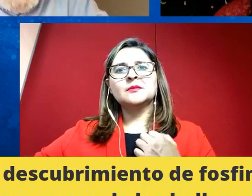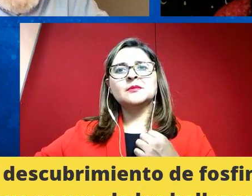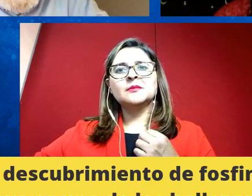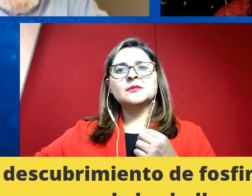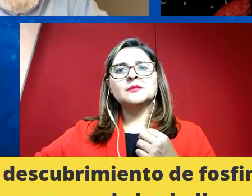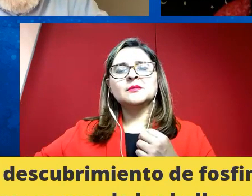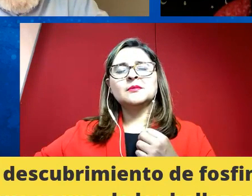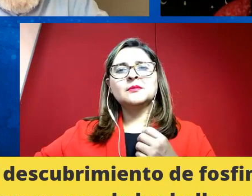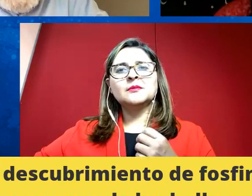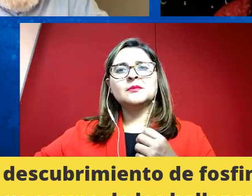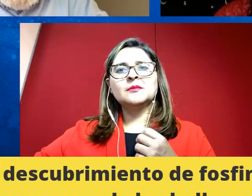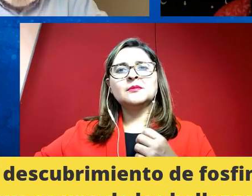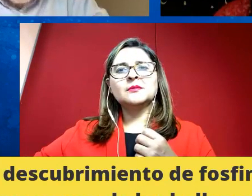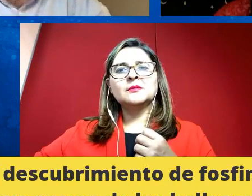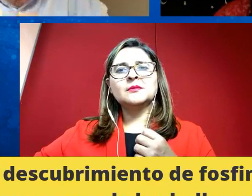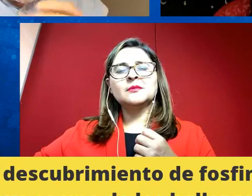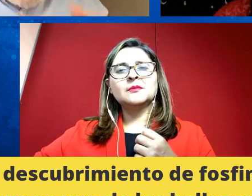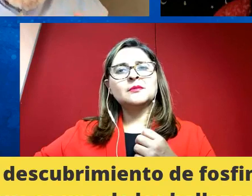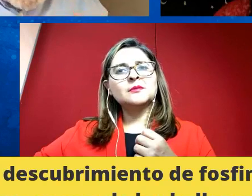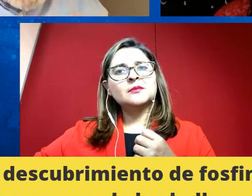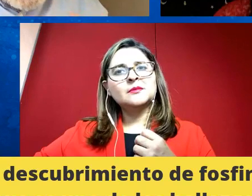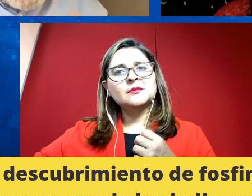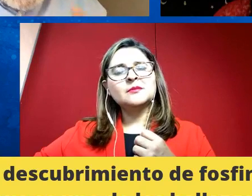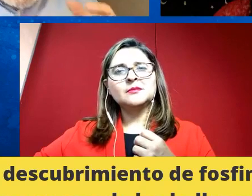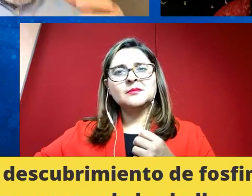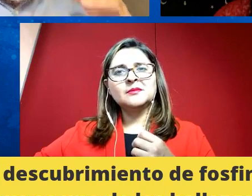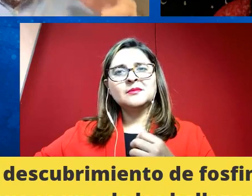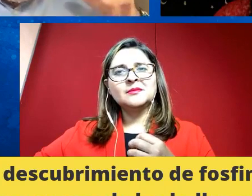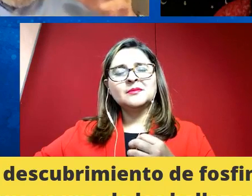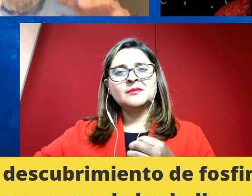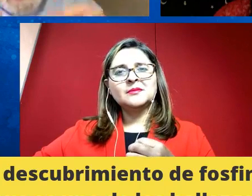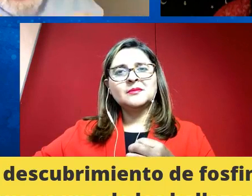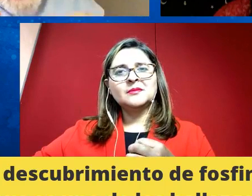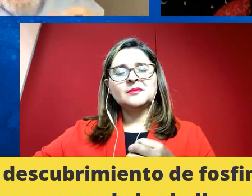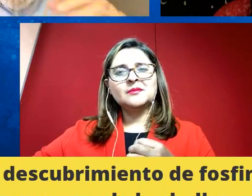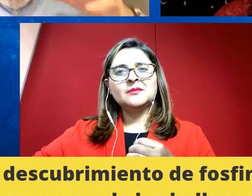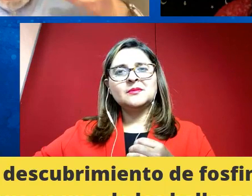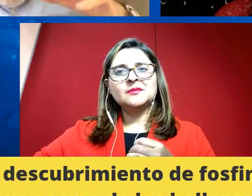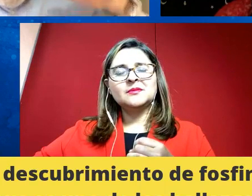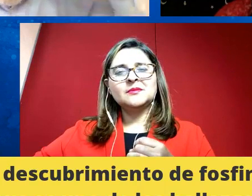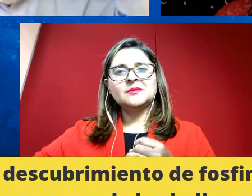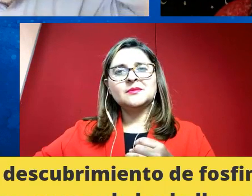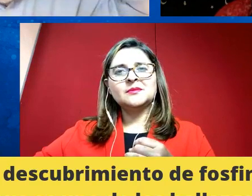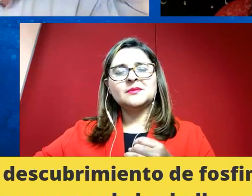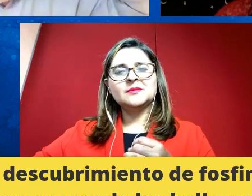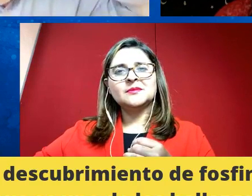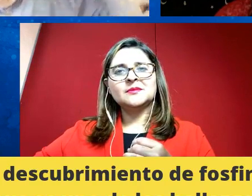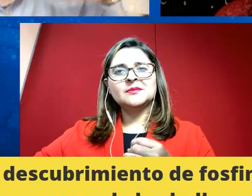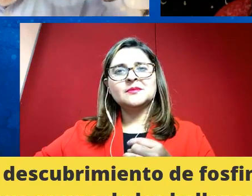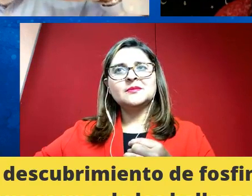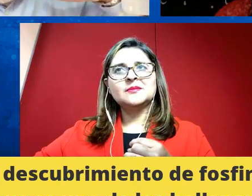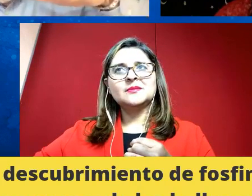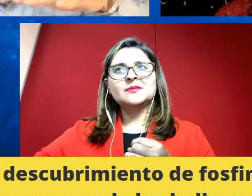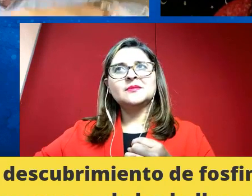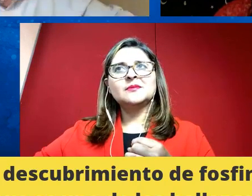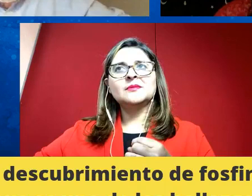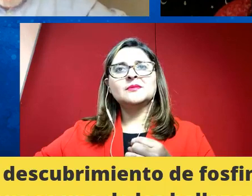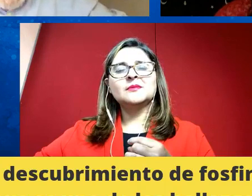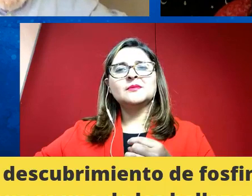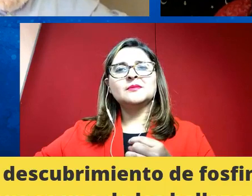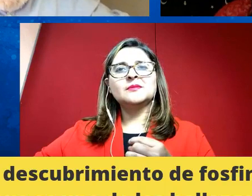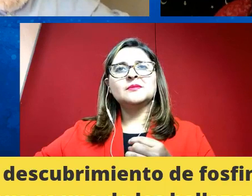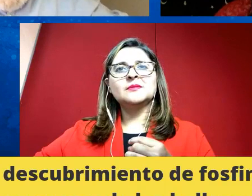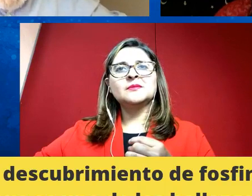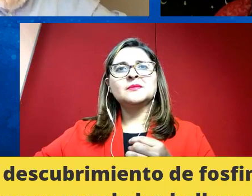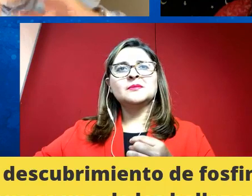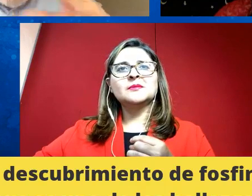agua, en un líquido. Y el líquido solo existe si hay una atmósfera que lo